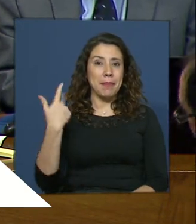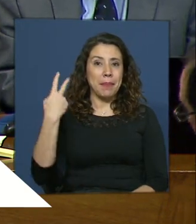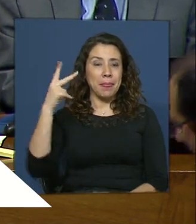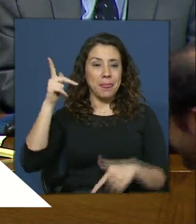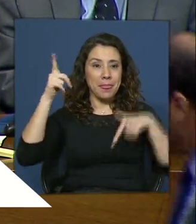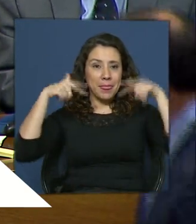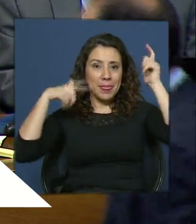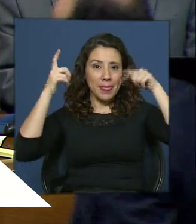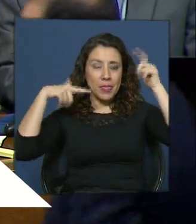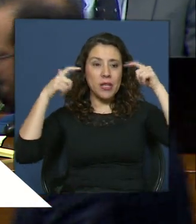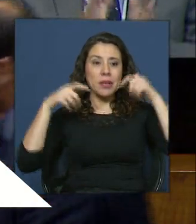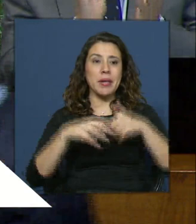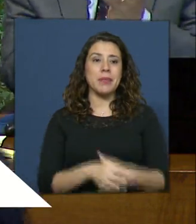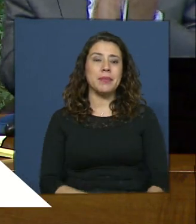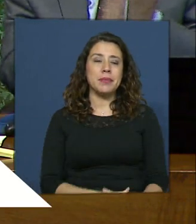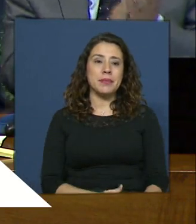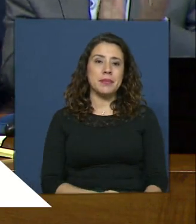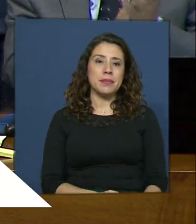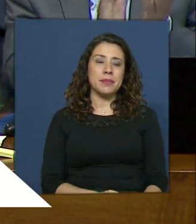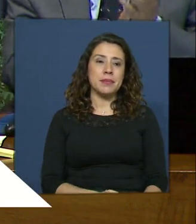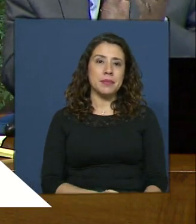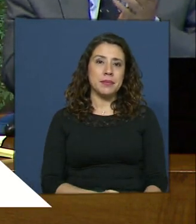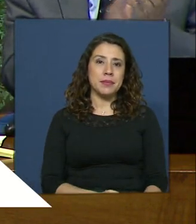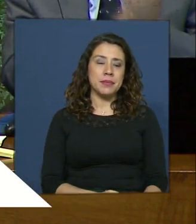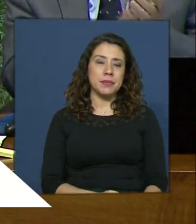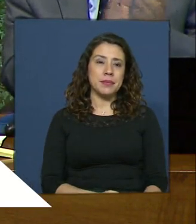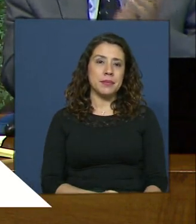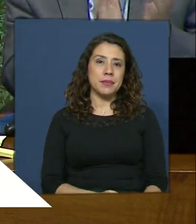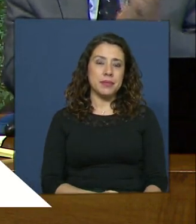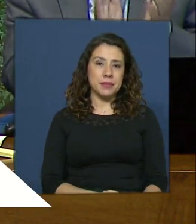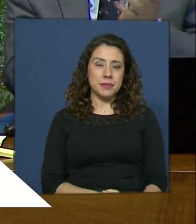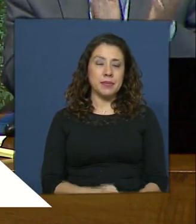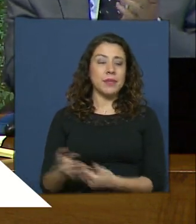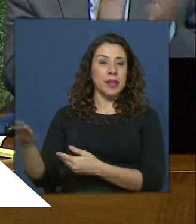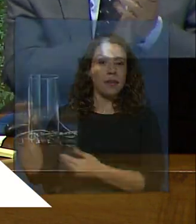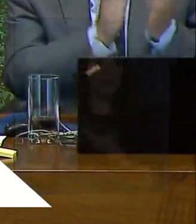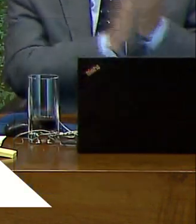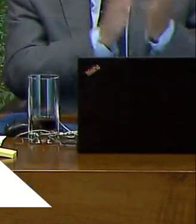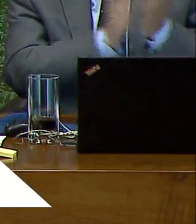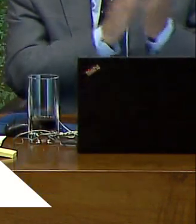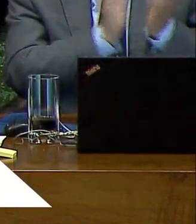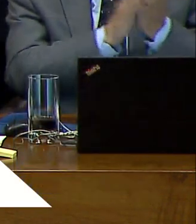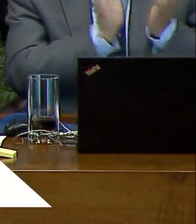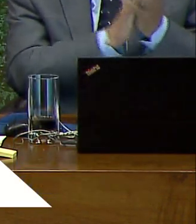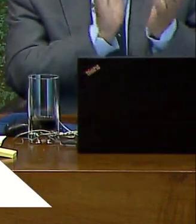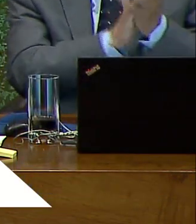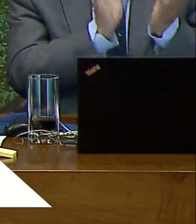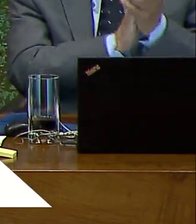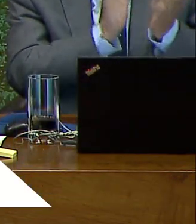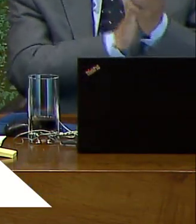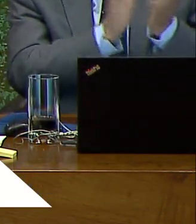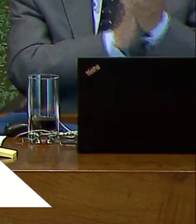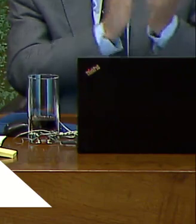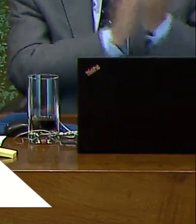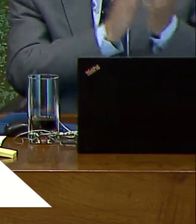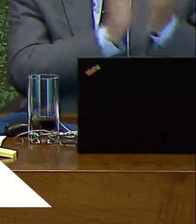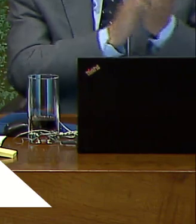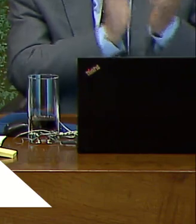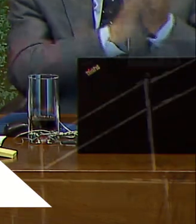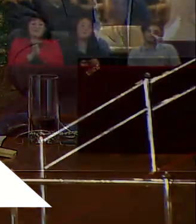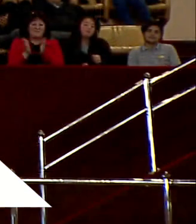quienes están llegando y están invitados también por él para participar de la